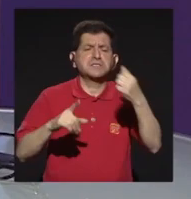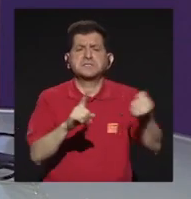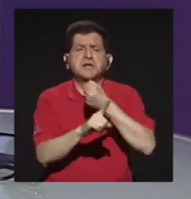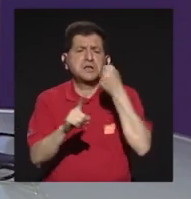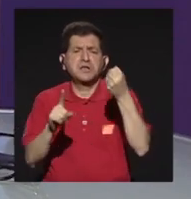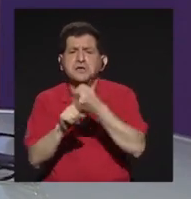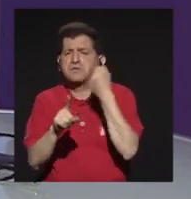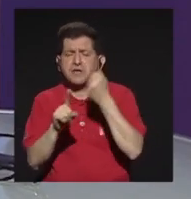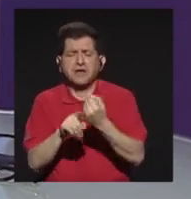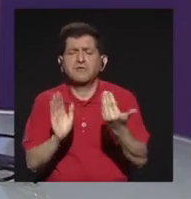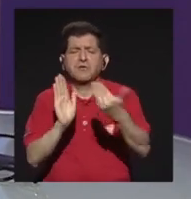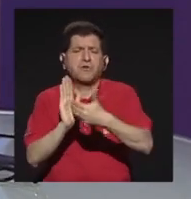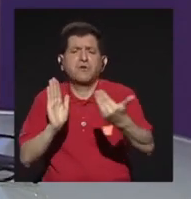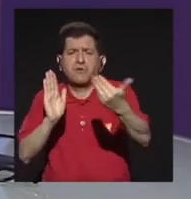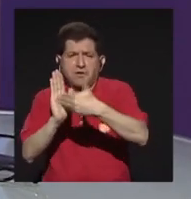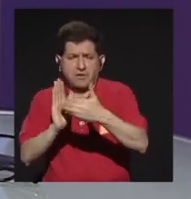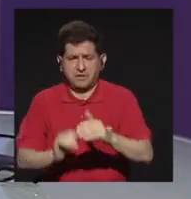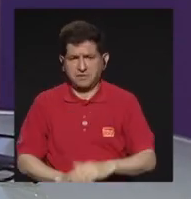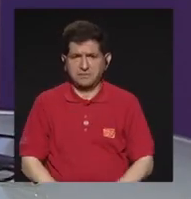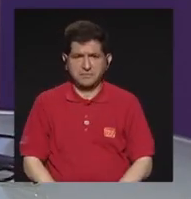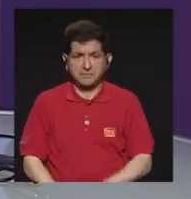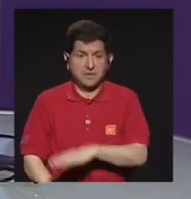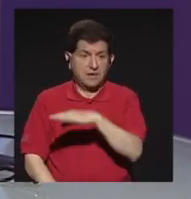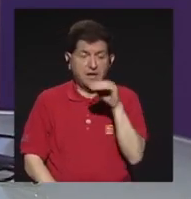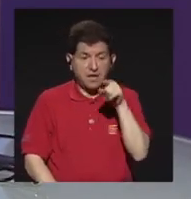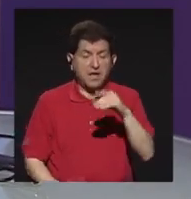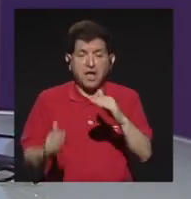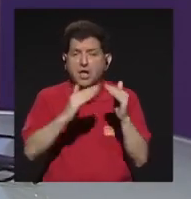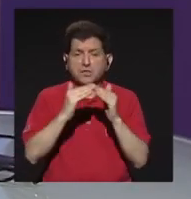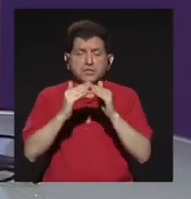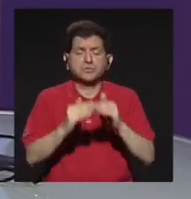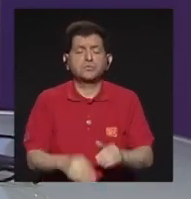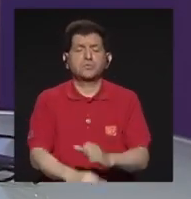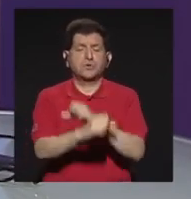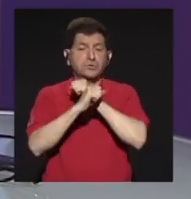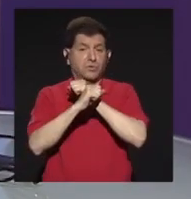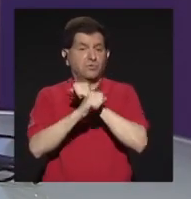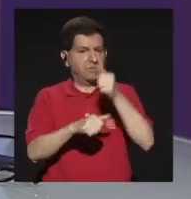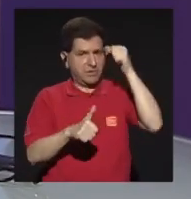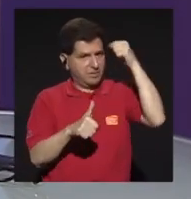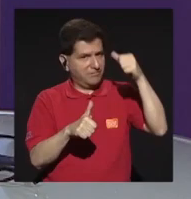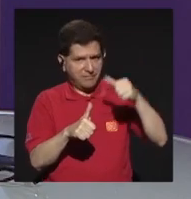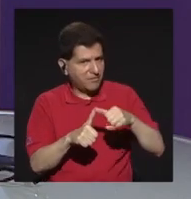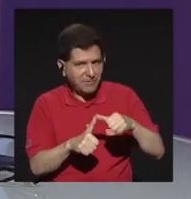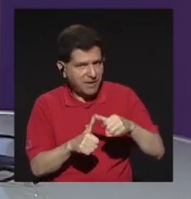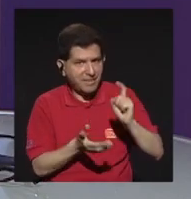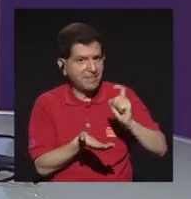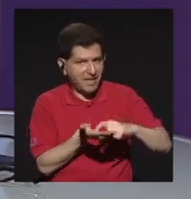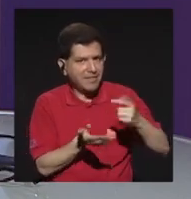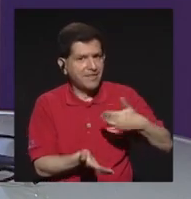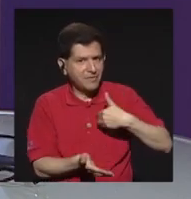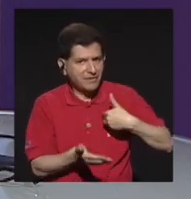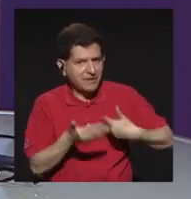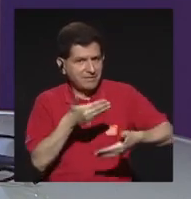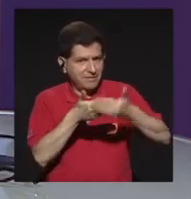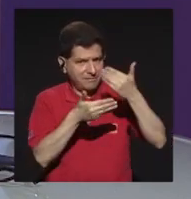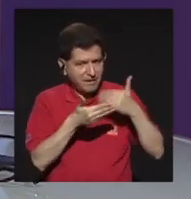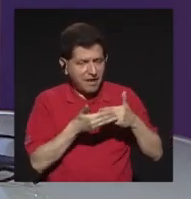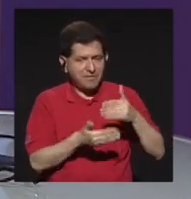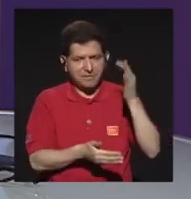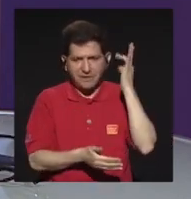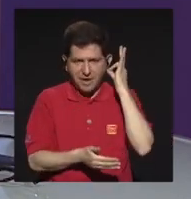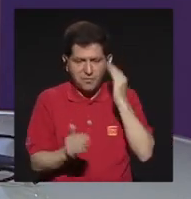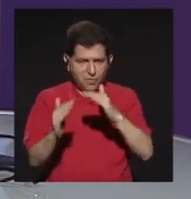violencias que hemos sufrido y que es una ciudad segura le recuerdan que tiene una deuda pendiente con las